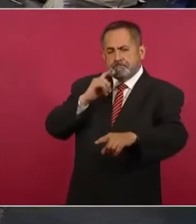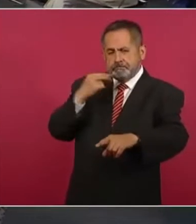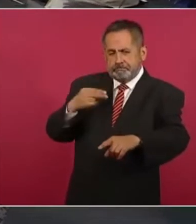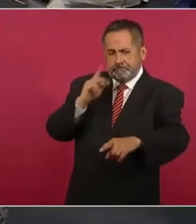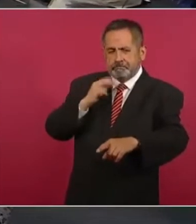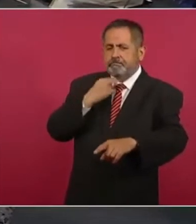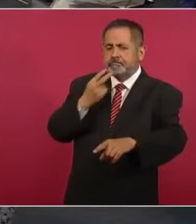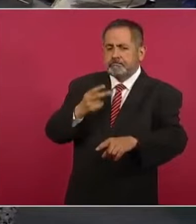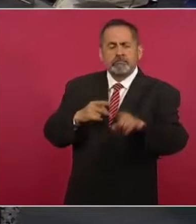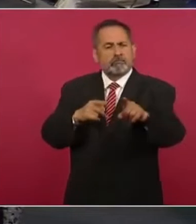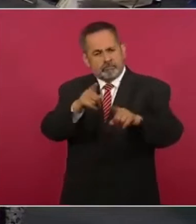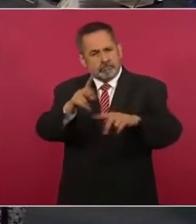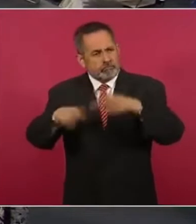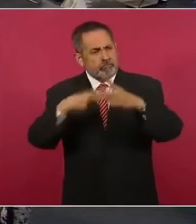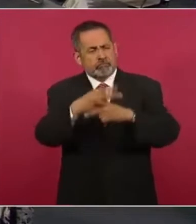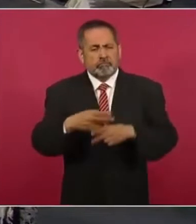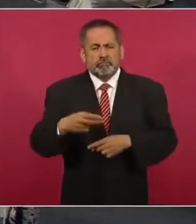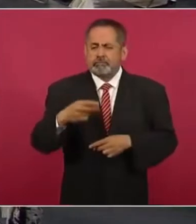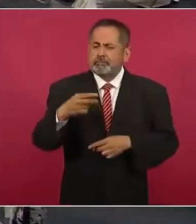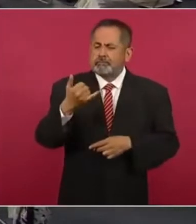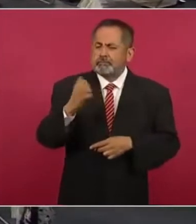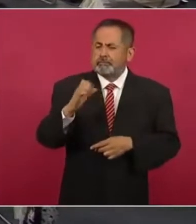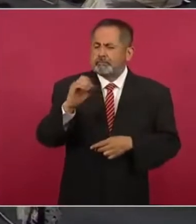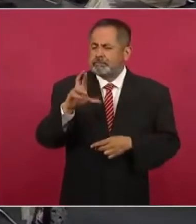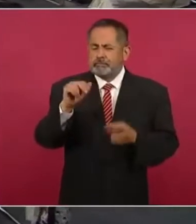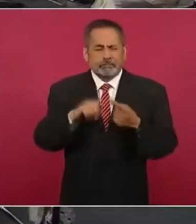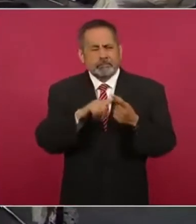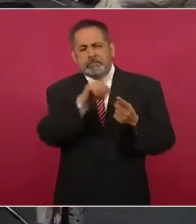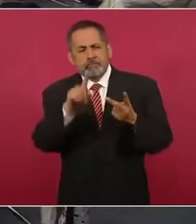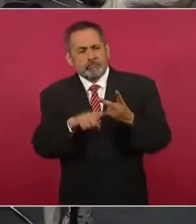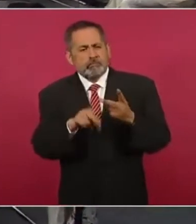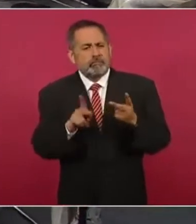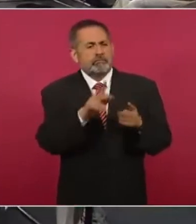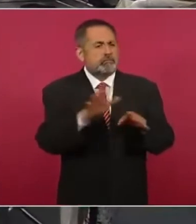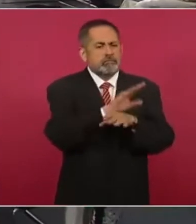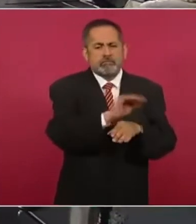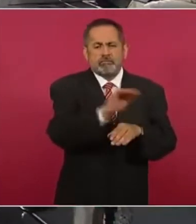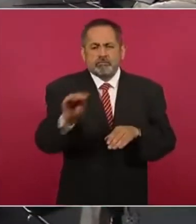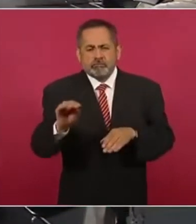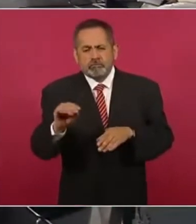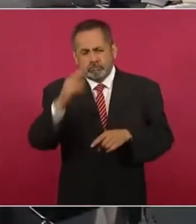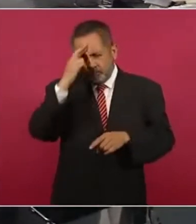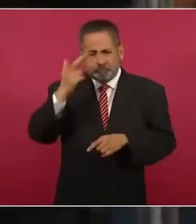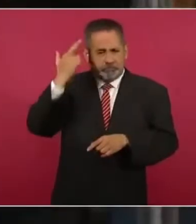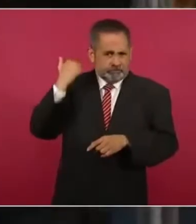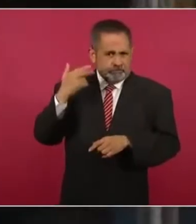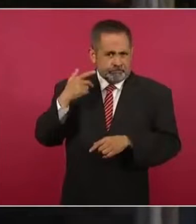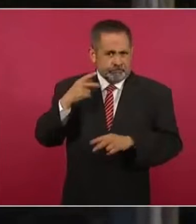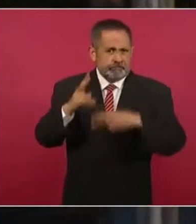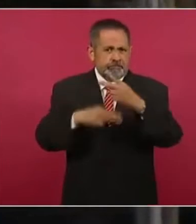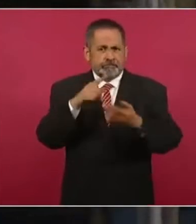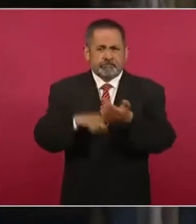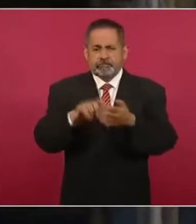va a Yécora, era Zaguaripa, no sé si se cambió para Yécora. O sea, la vez pasada fue en Yécora y comentó que iba a